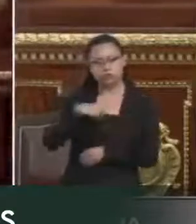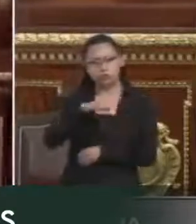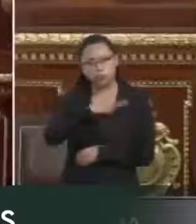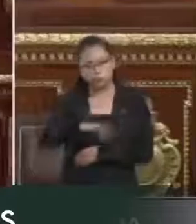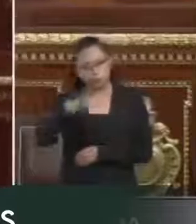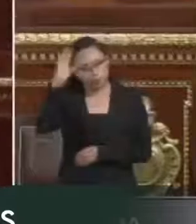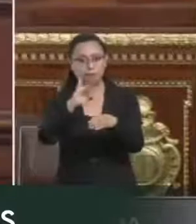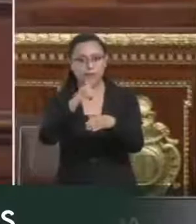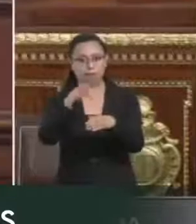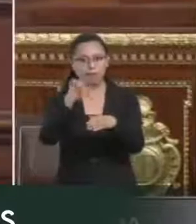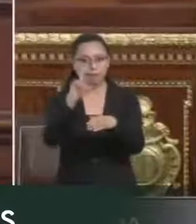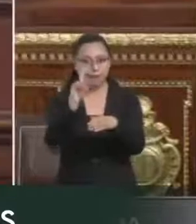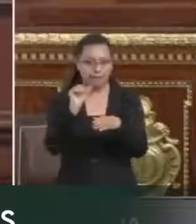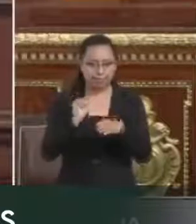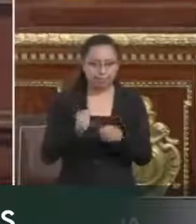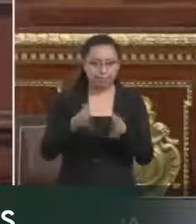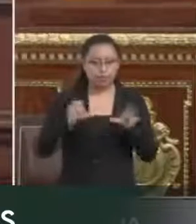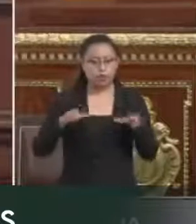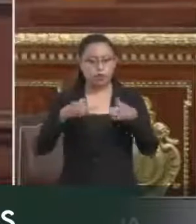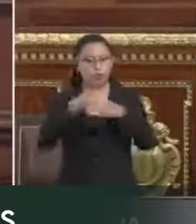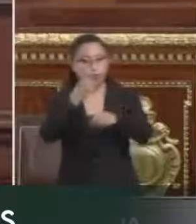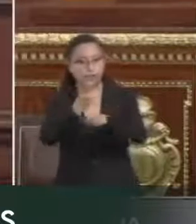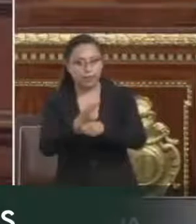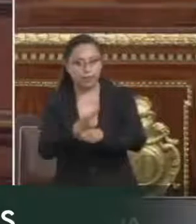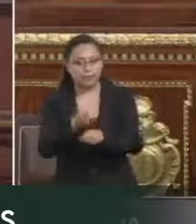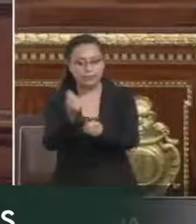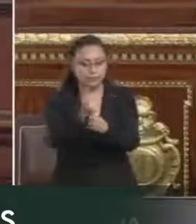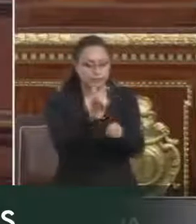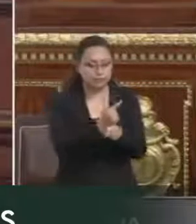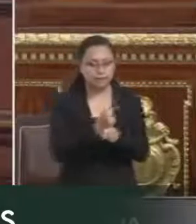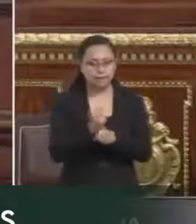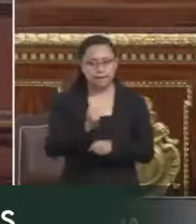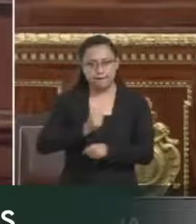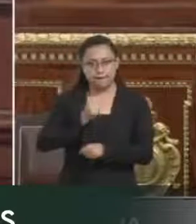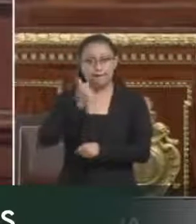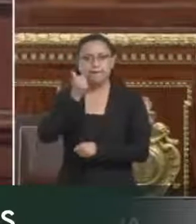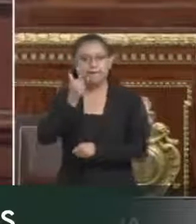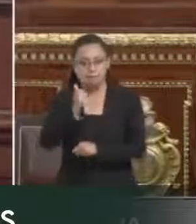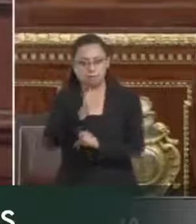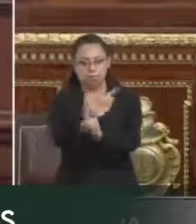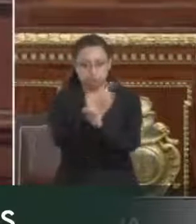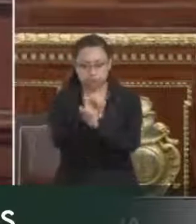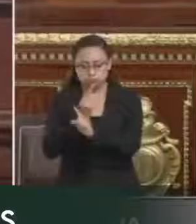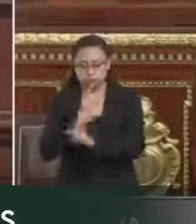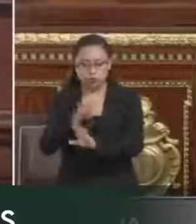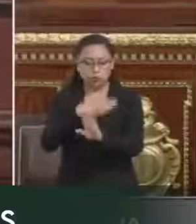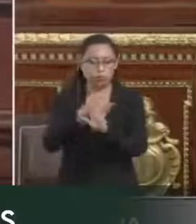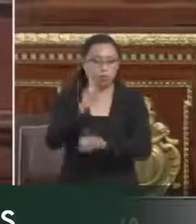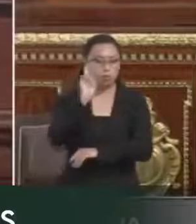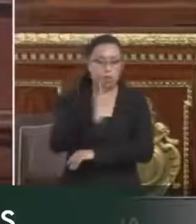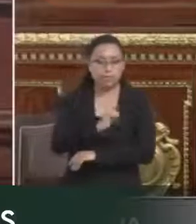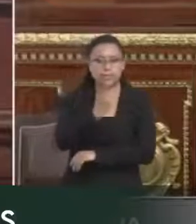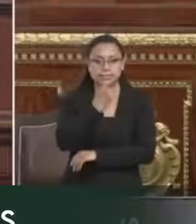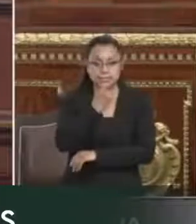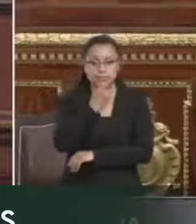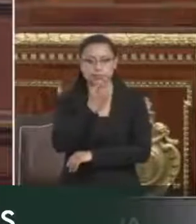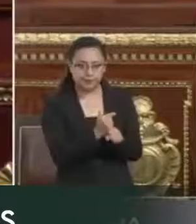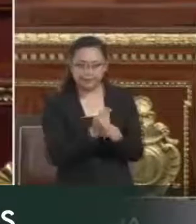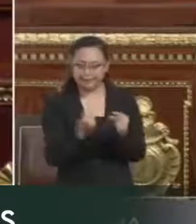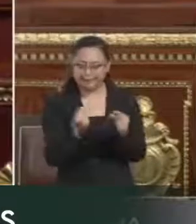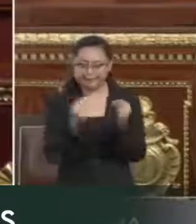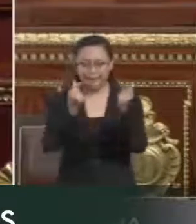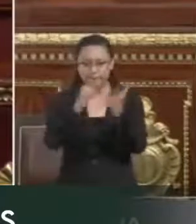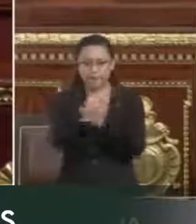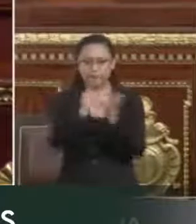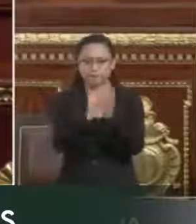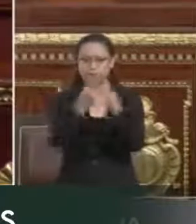mujeres víctimas de cualquier tipo de violencia, por lo que su propuesta busca garantizar que puedan proporcionar una atención oportuna e integral, así como un debido